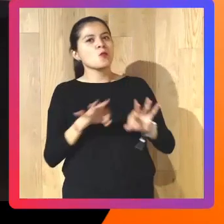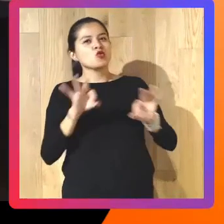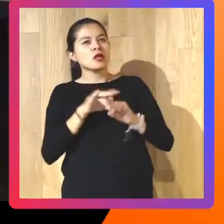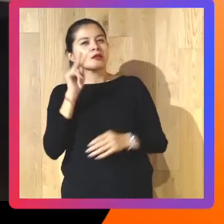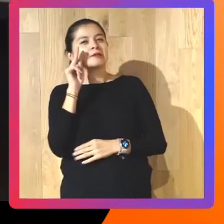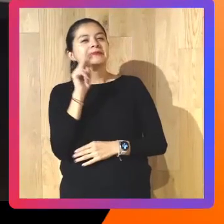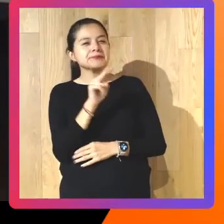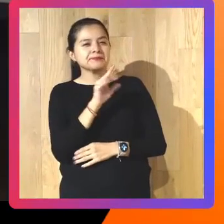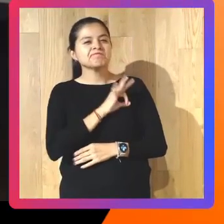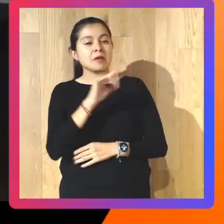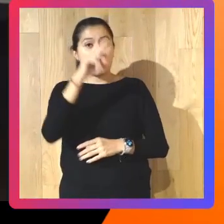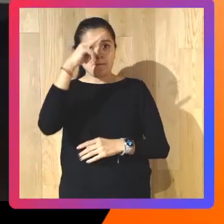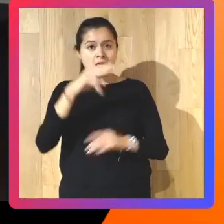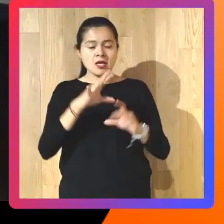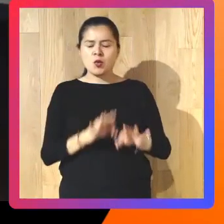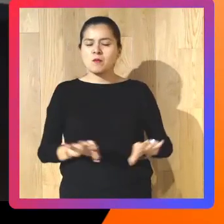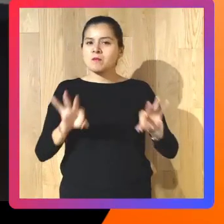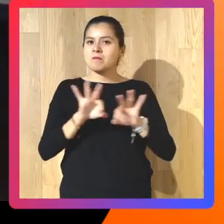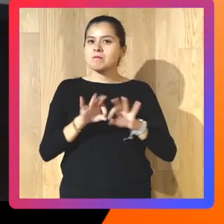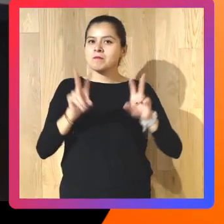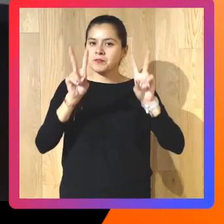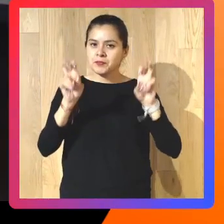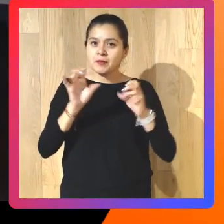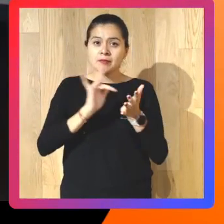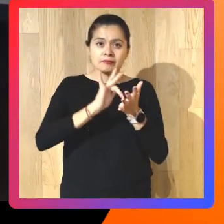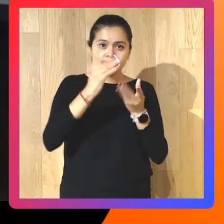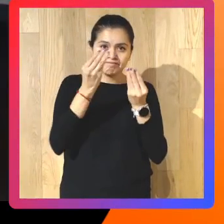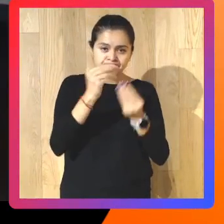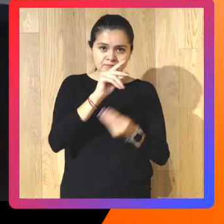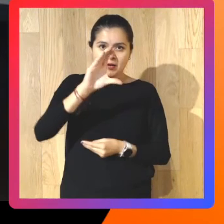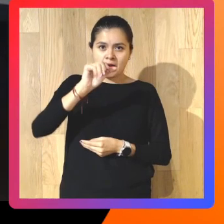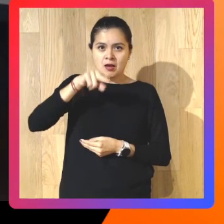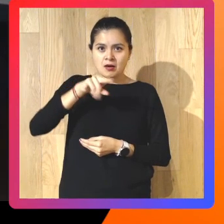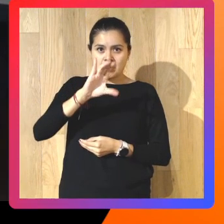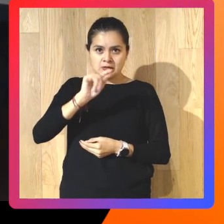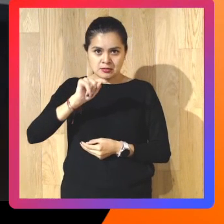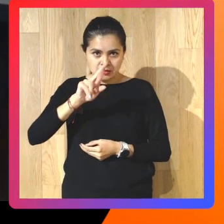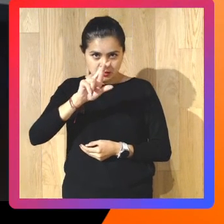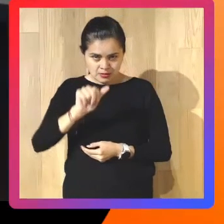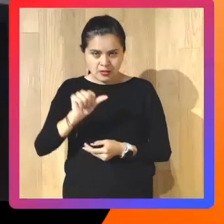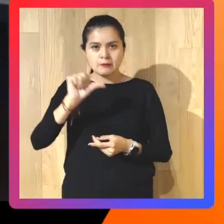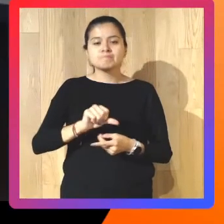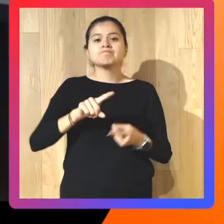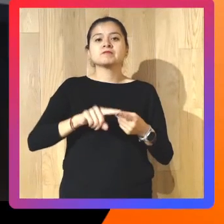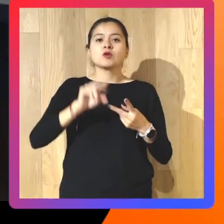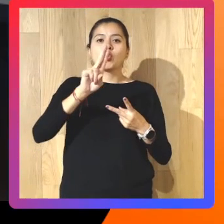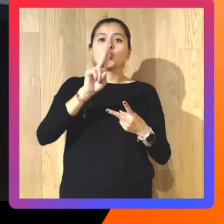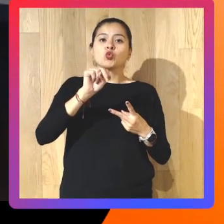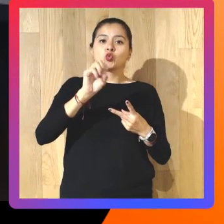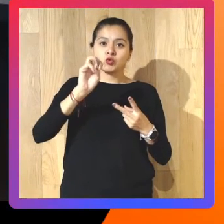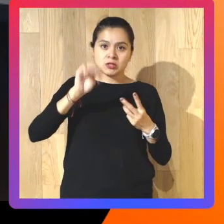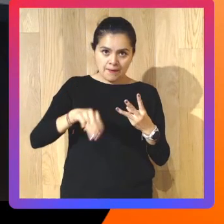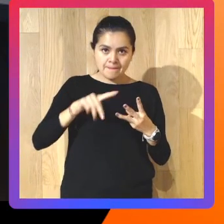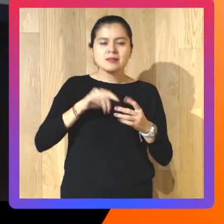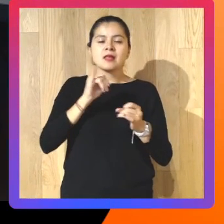tan trascendental para México. Y por supuesto agradecer a Canacintra que nos haya acompañado, a la USEM de manera virtual